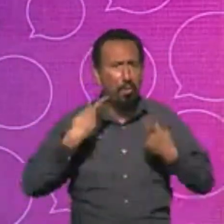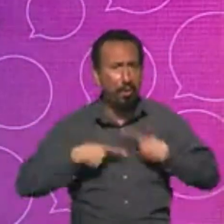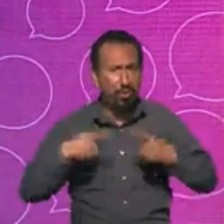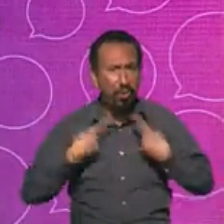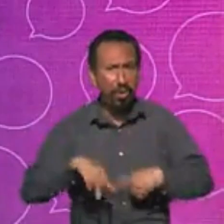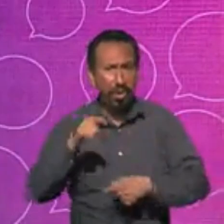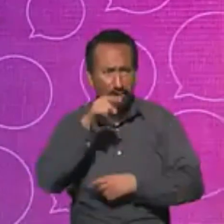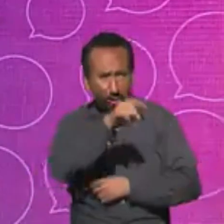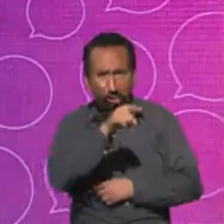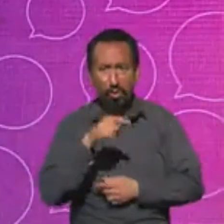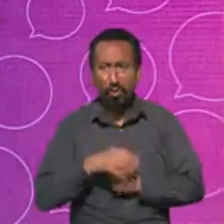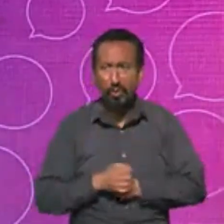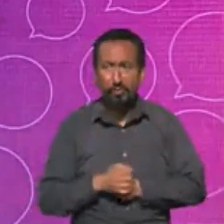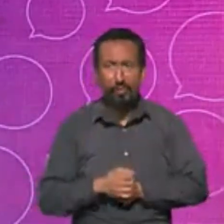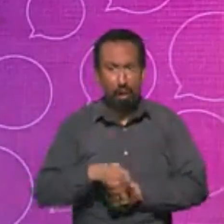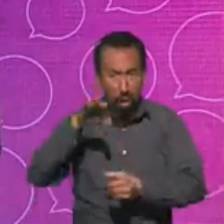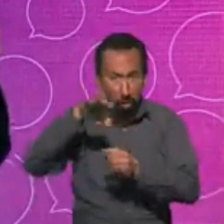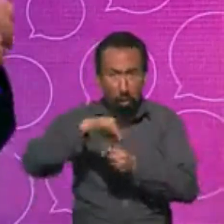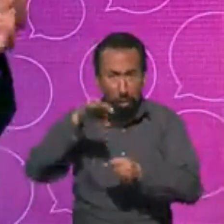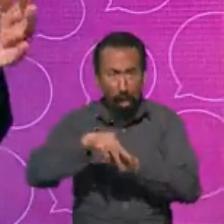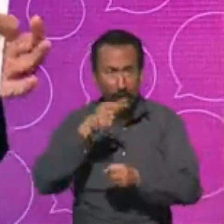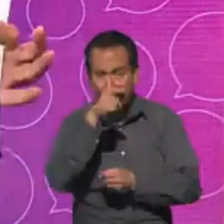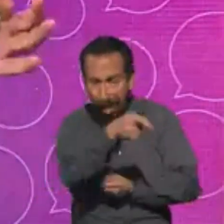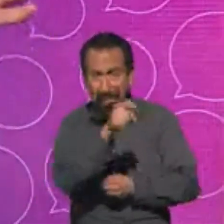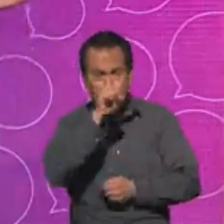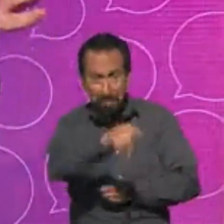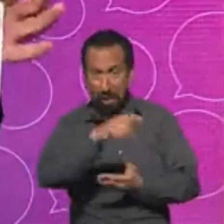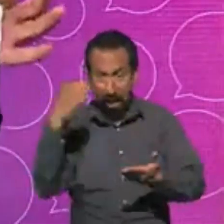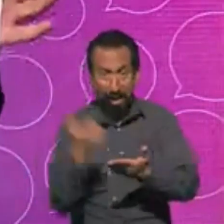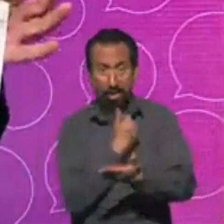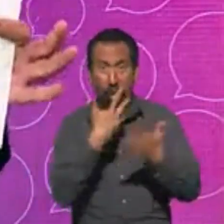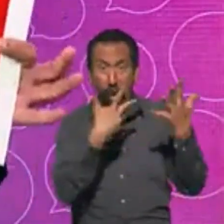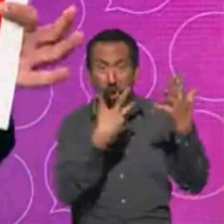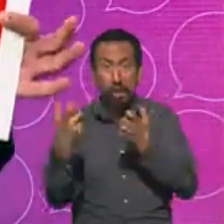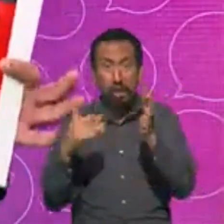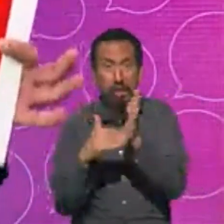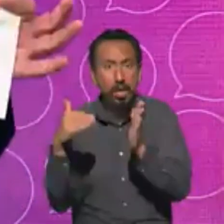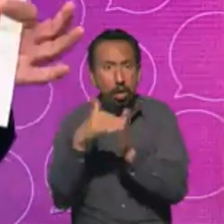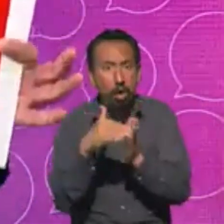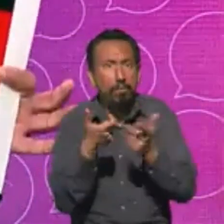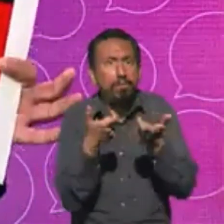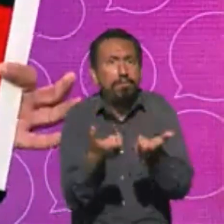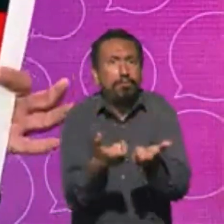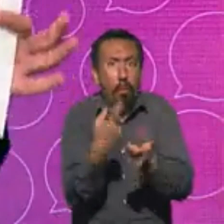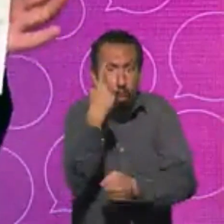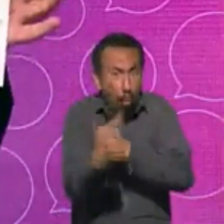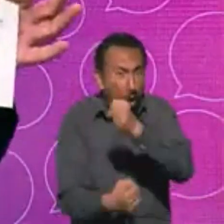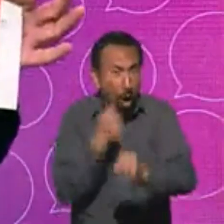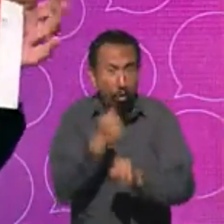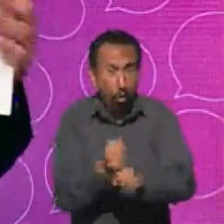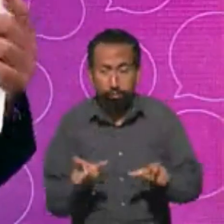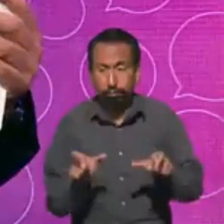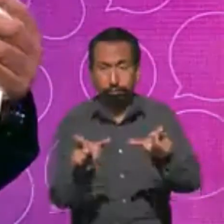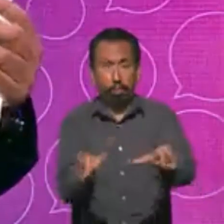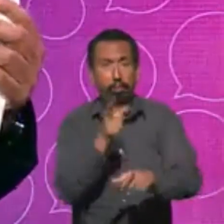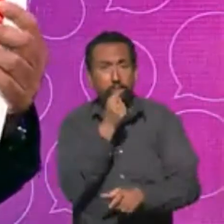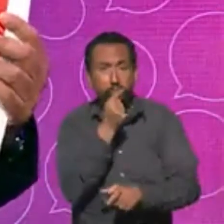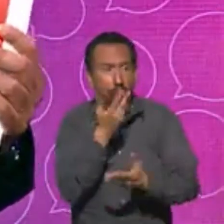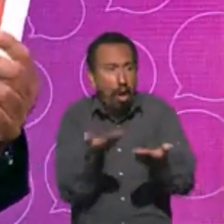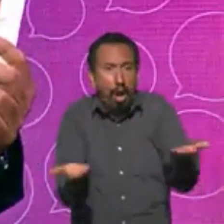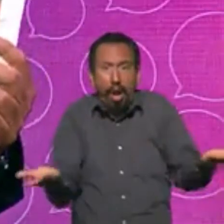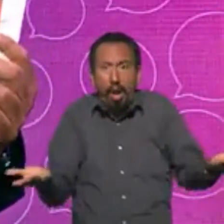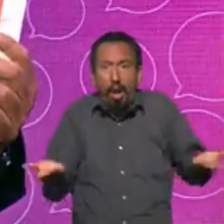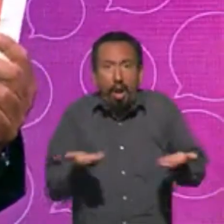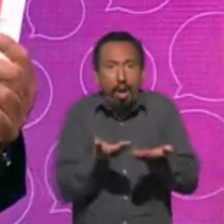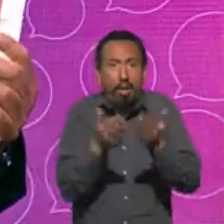podríamos estar respaldando a alguien que se gasta 800 millones de pesos en un año en seguridad sin que haya